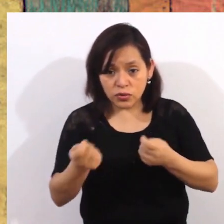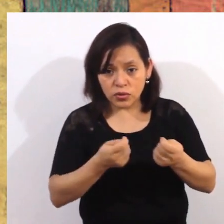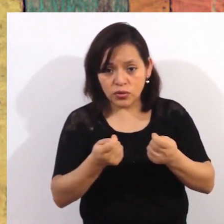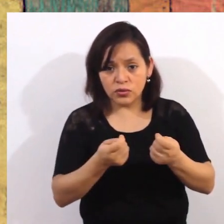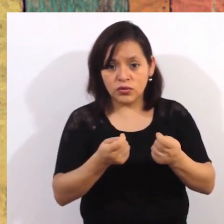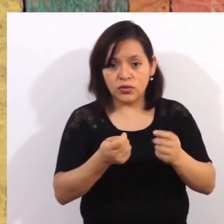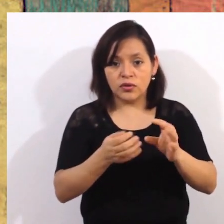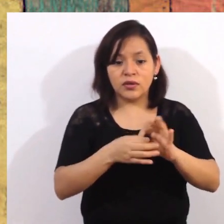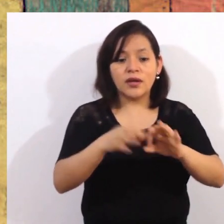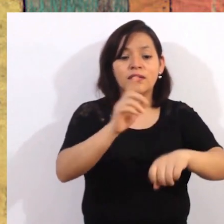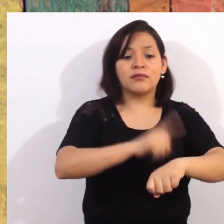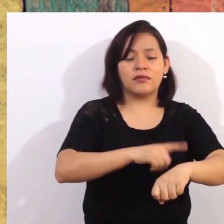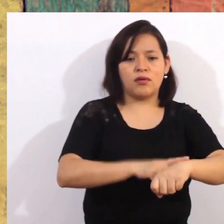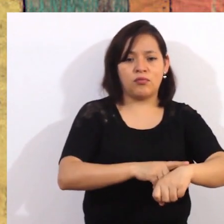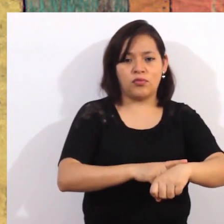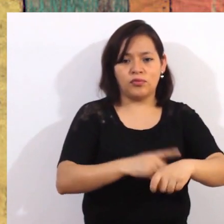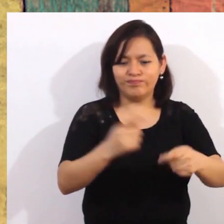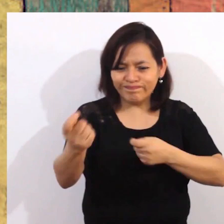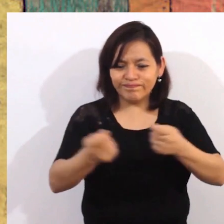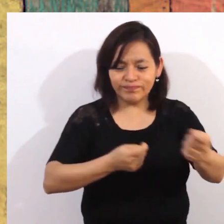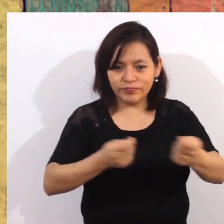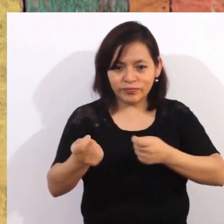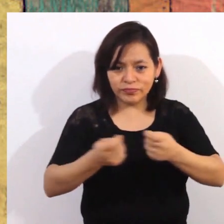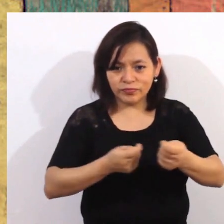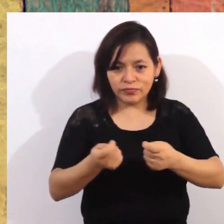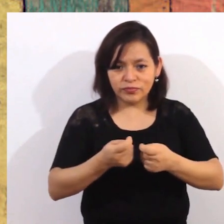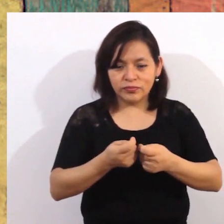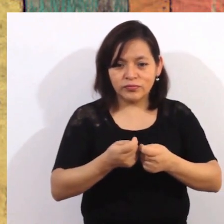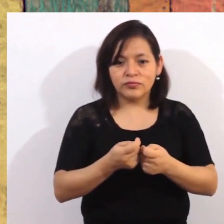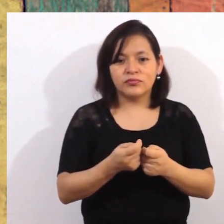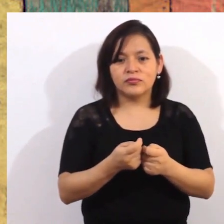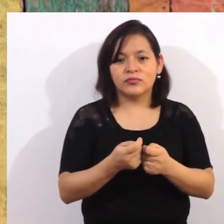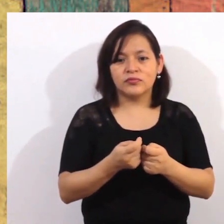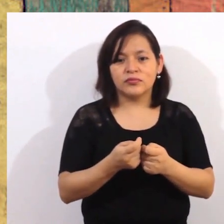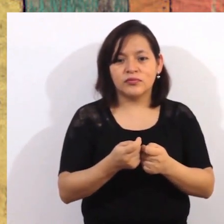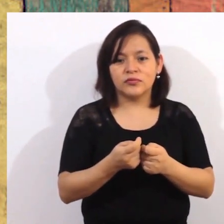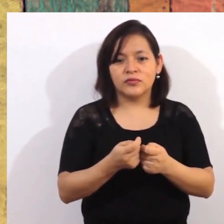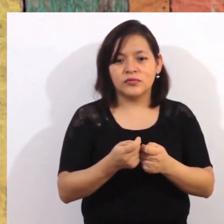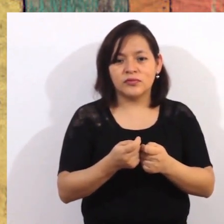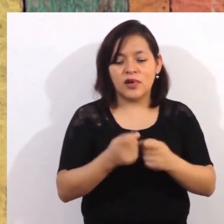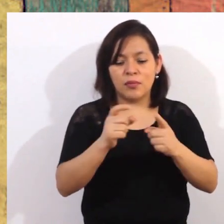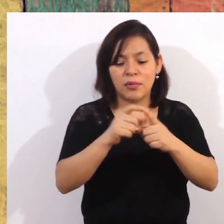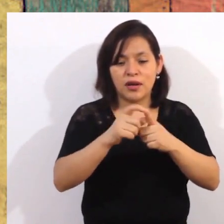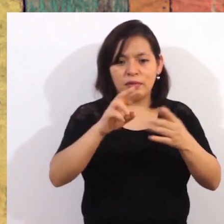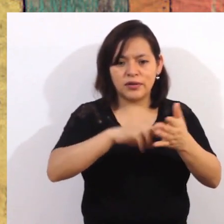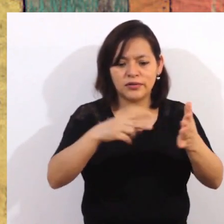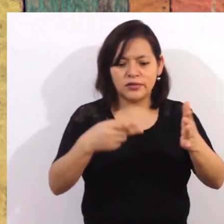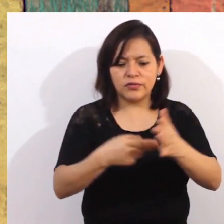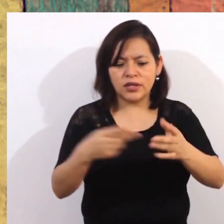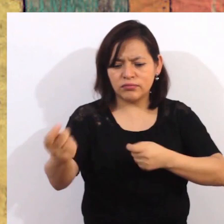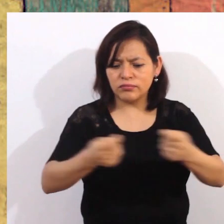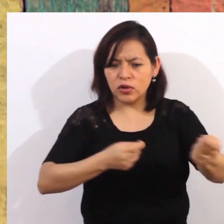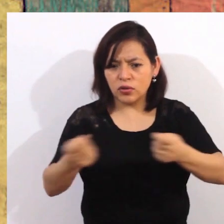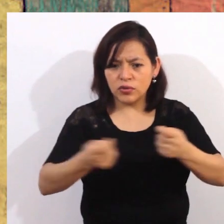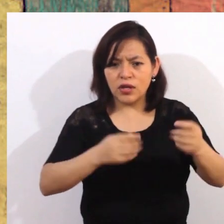que tiene que ver con la administración. Oikonomía involucraba el que administraba